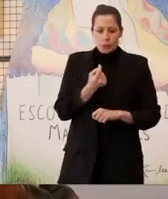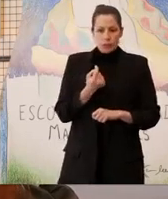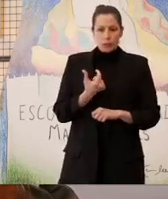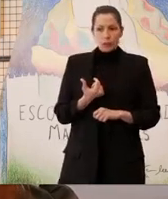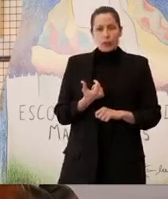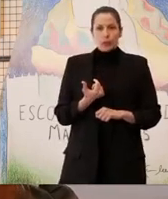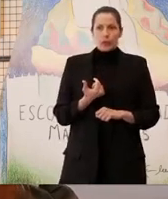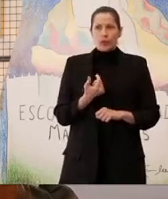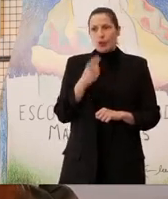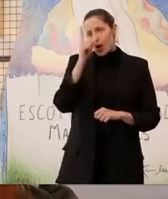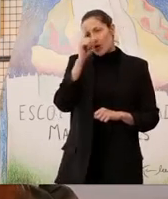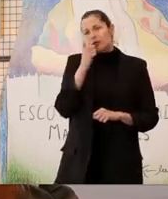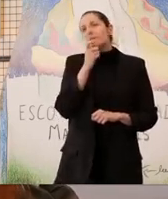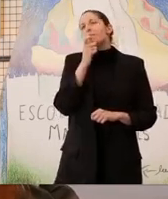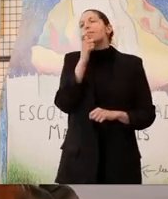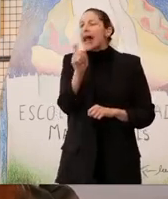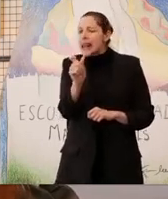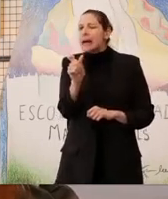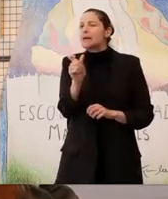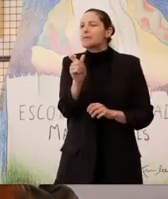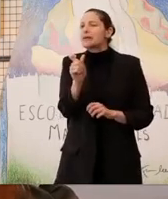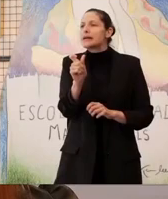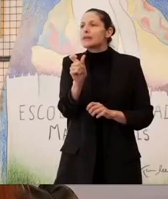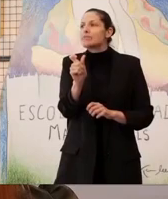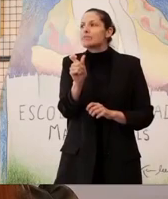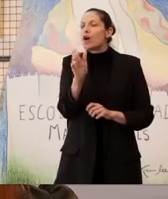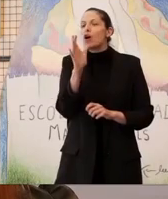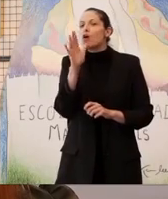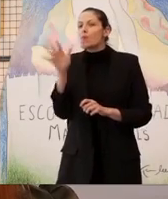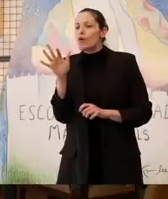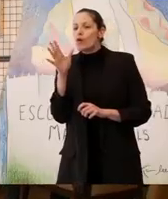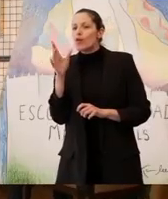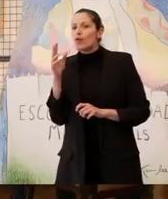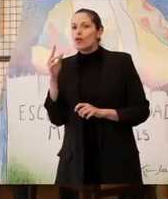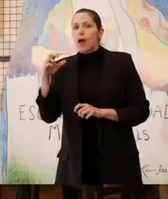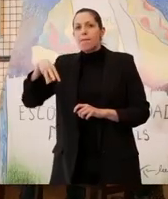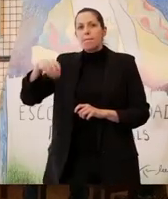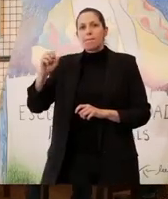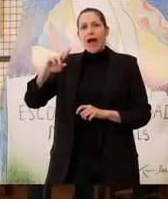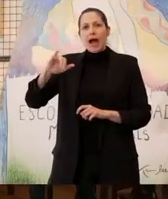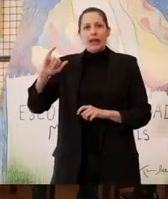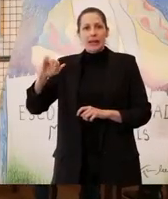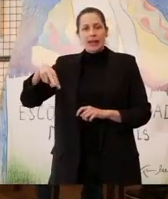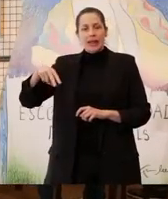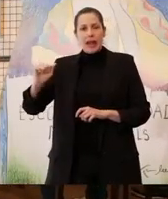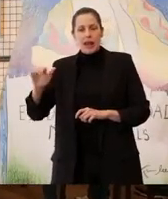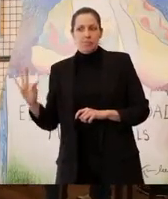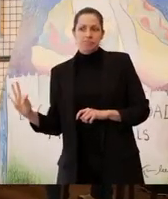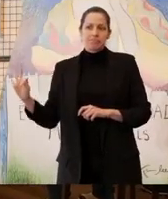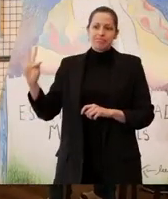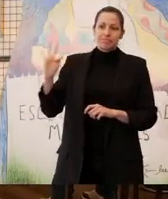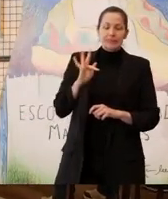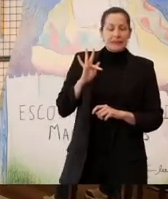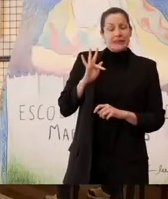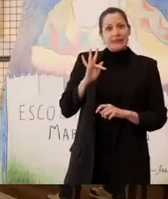no sé qué palabra utilizar hablar después de Marina pero bueno voy a cambiar un poco de registro y voy